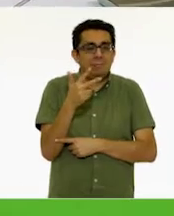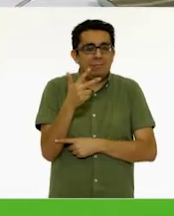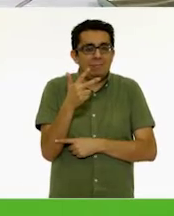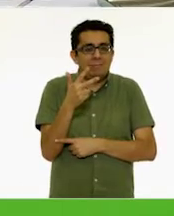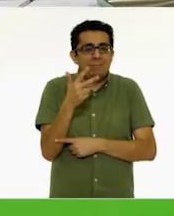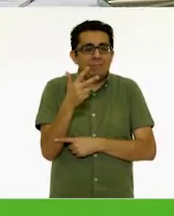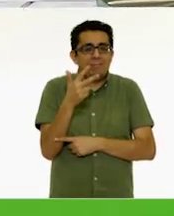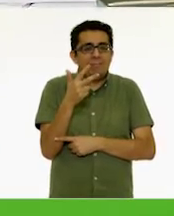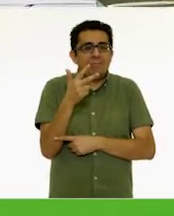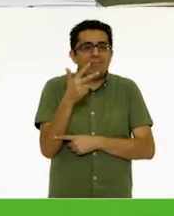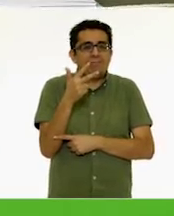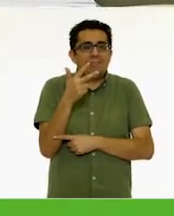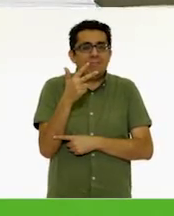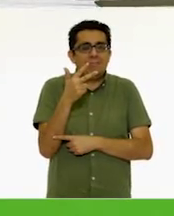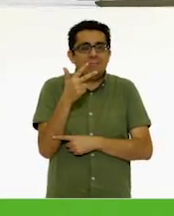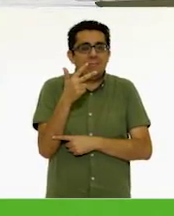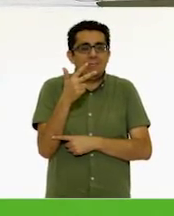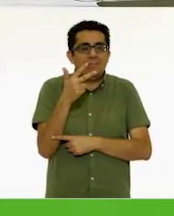ocho,